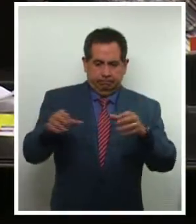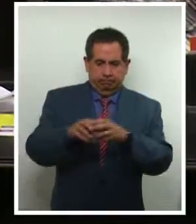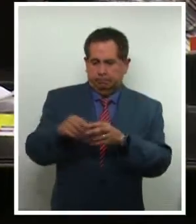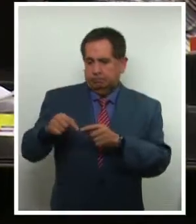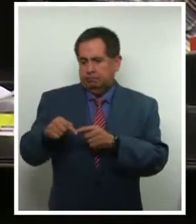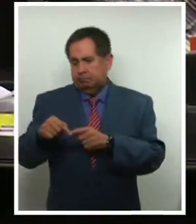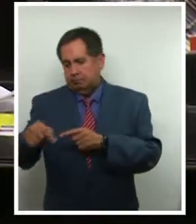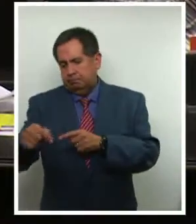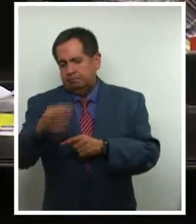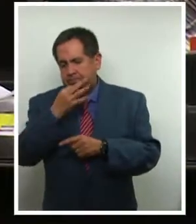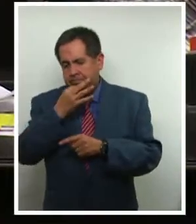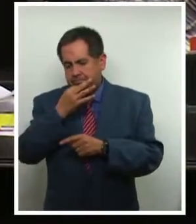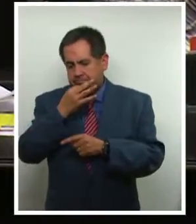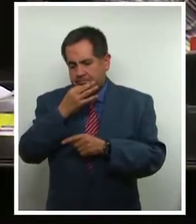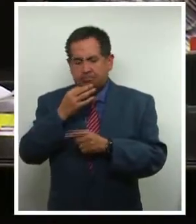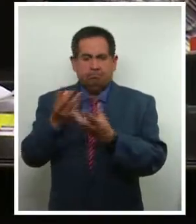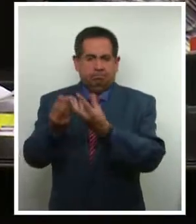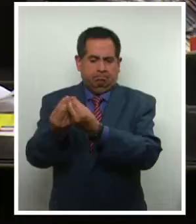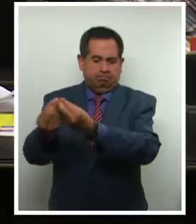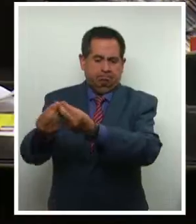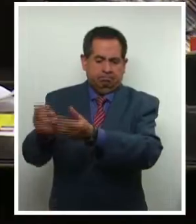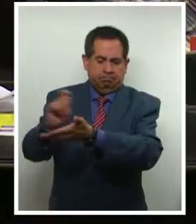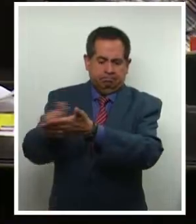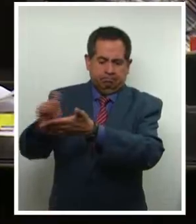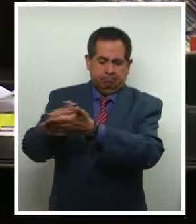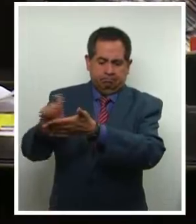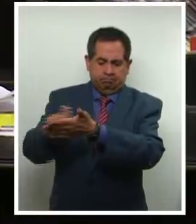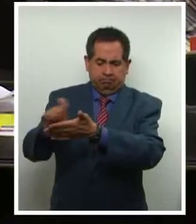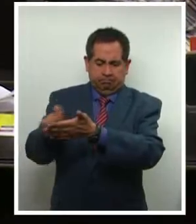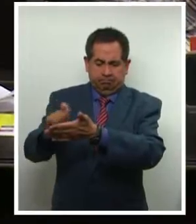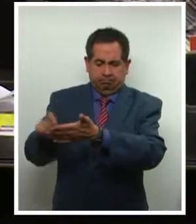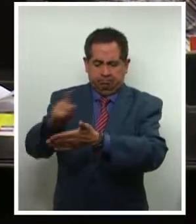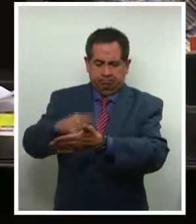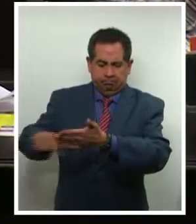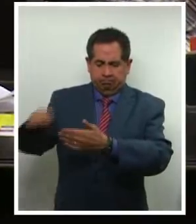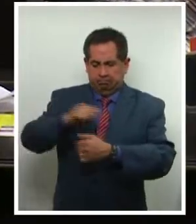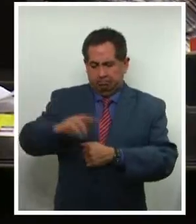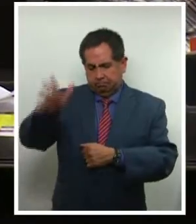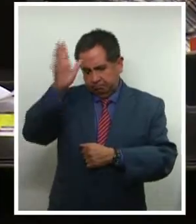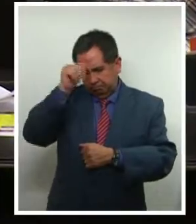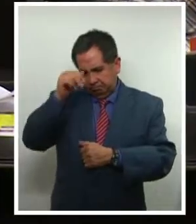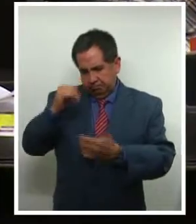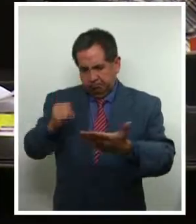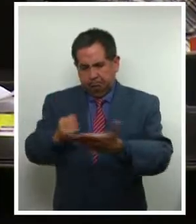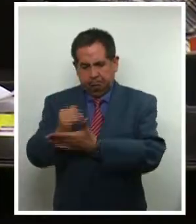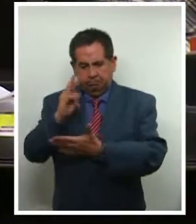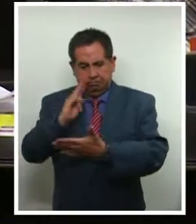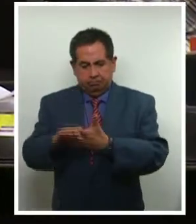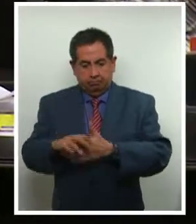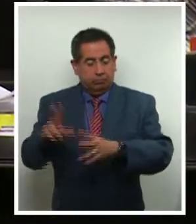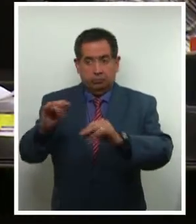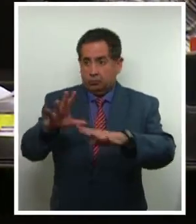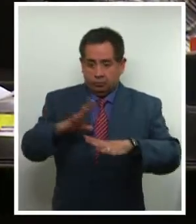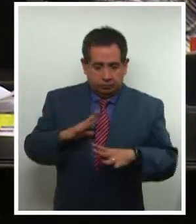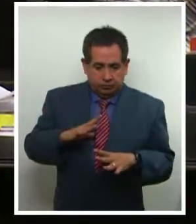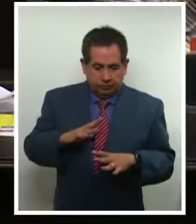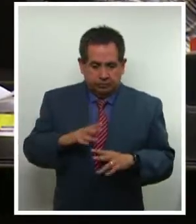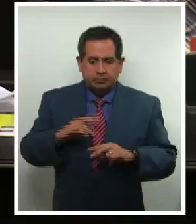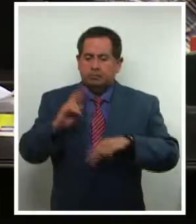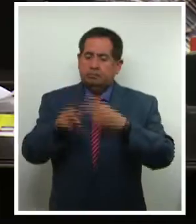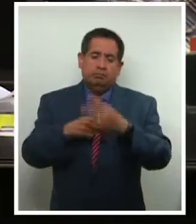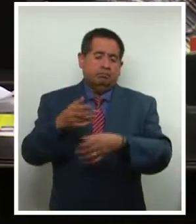próximos minutos en el intento de llegar a una redacción de acuerdo. Si no lo hay, de todos modos